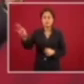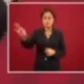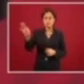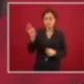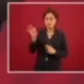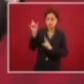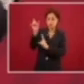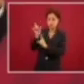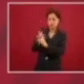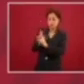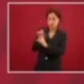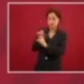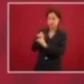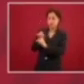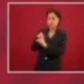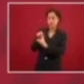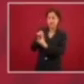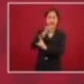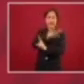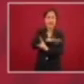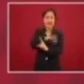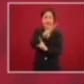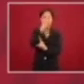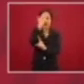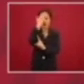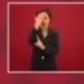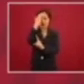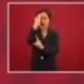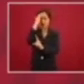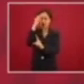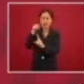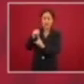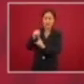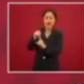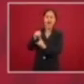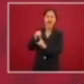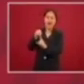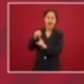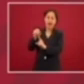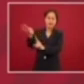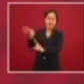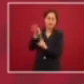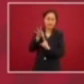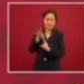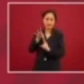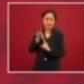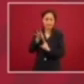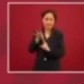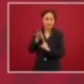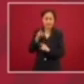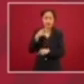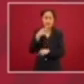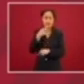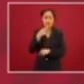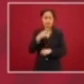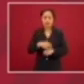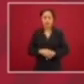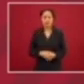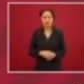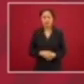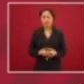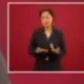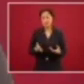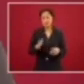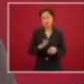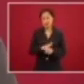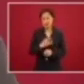colectivo mayor de ahí qué este últimamente